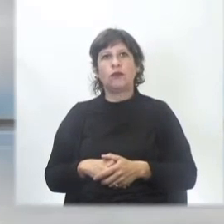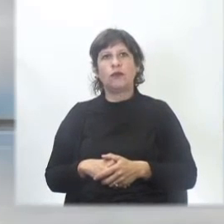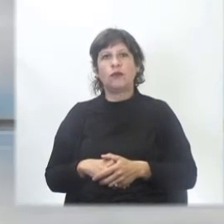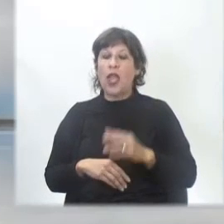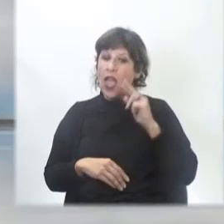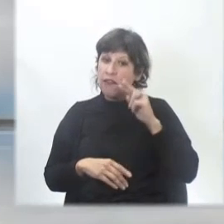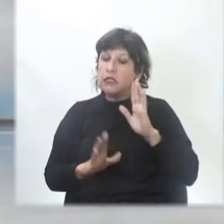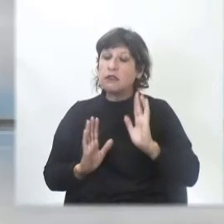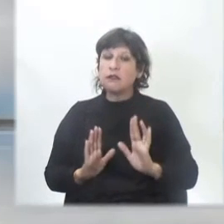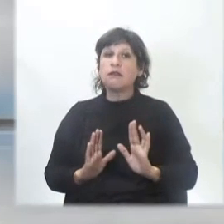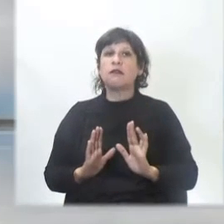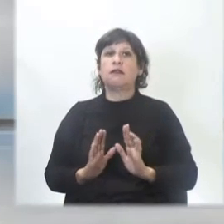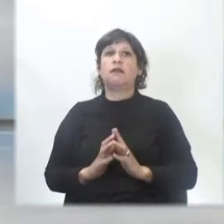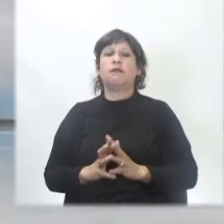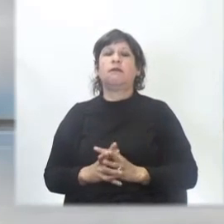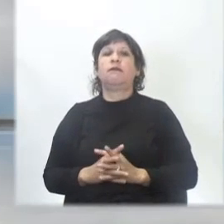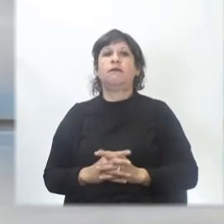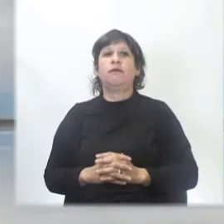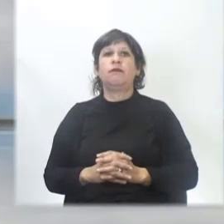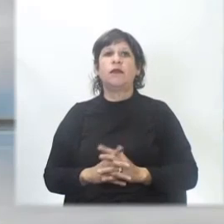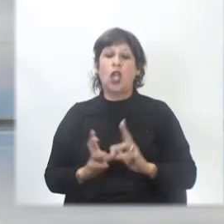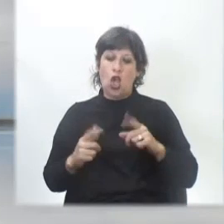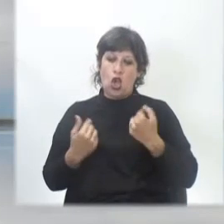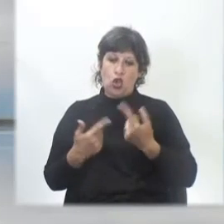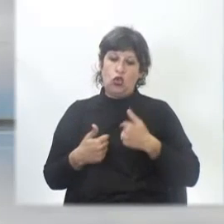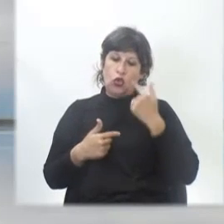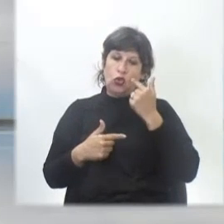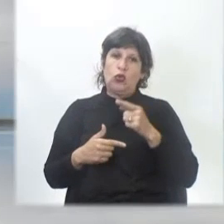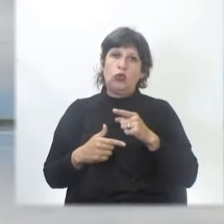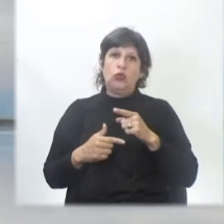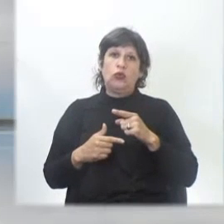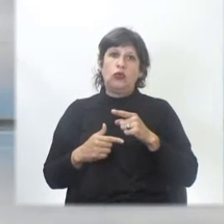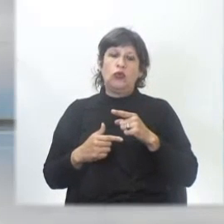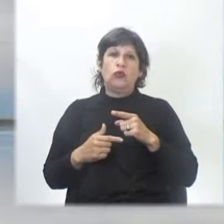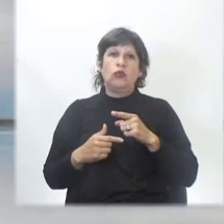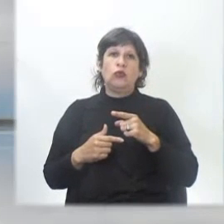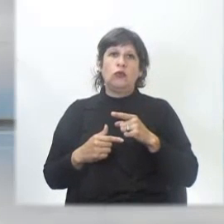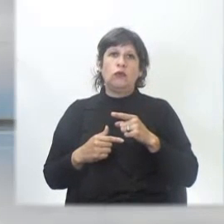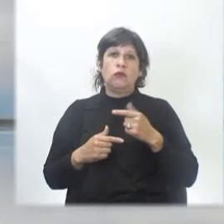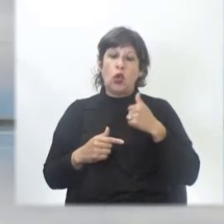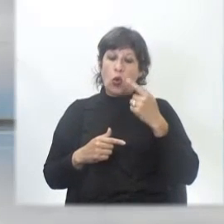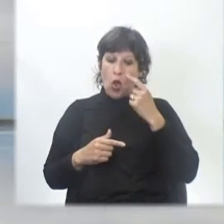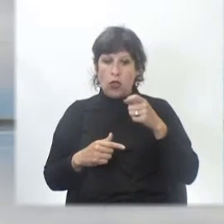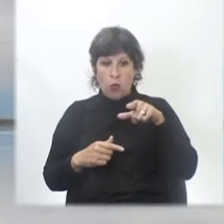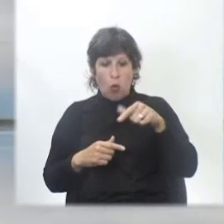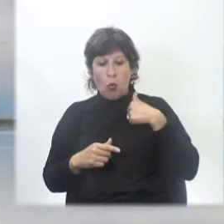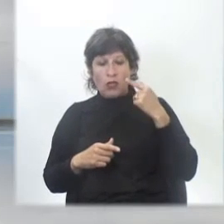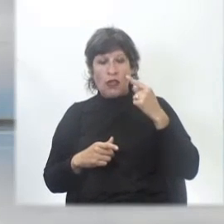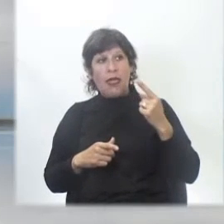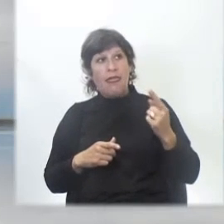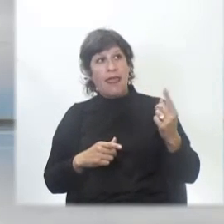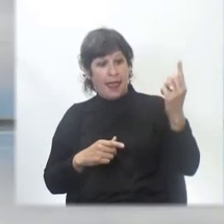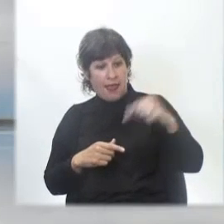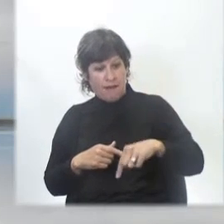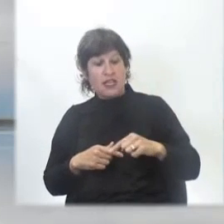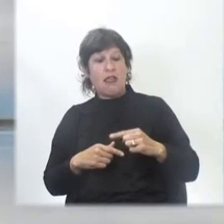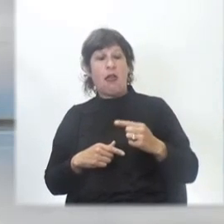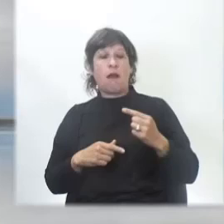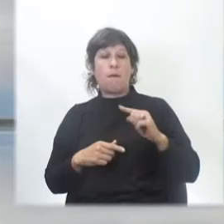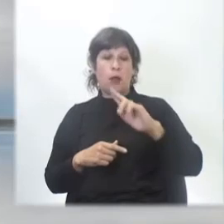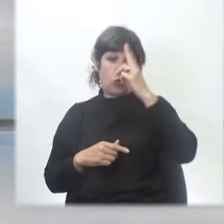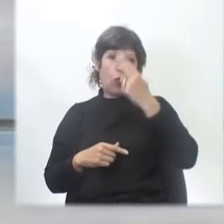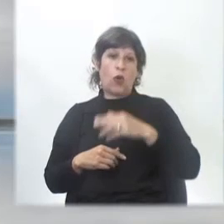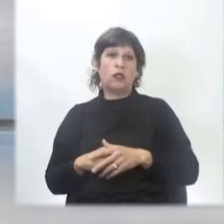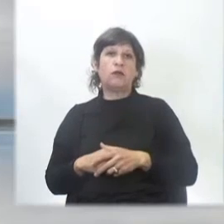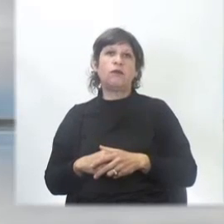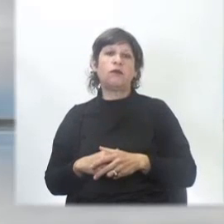Fíjese, presidente, que nosotros cuando nos enteramos de que venían para nuestro país,